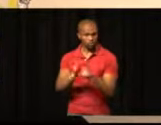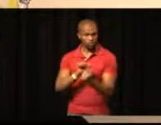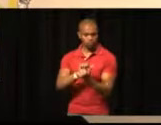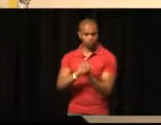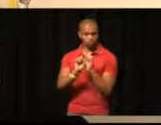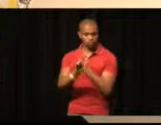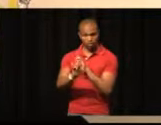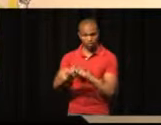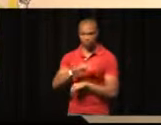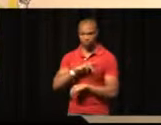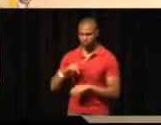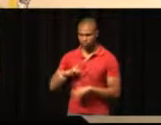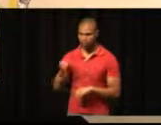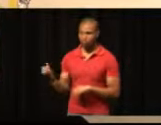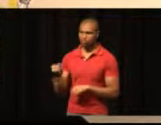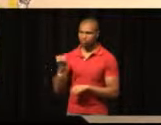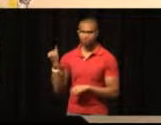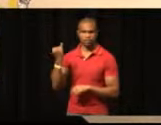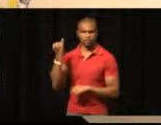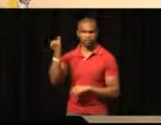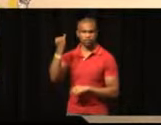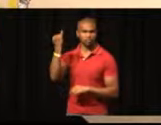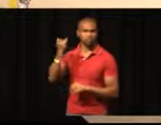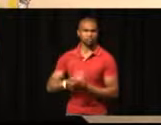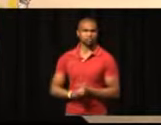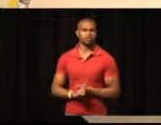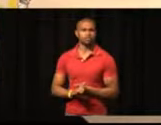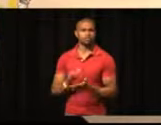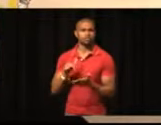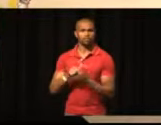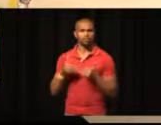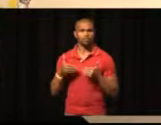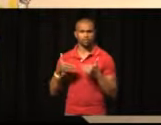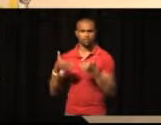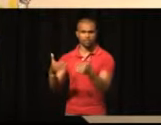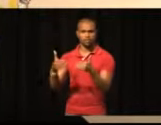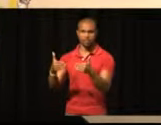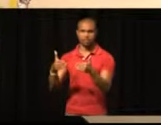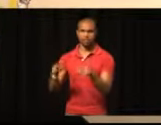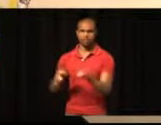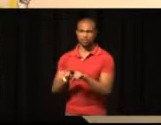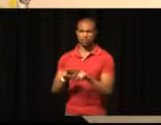educación, pública, sobre todo, es un punto de partida.